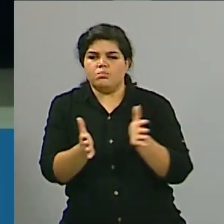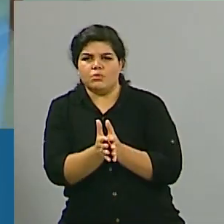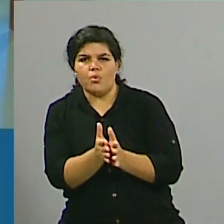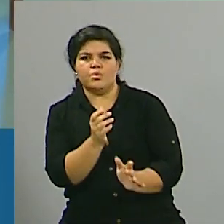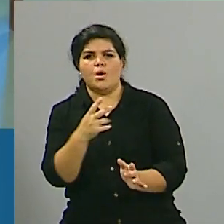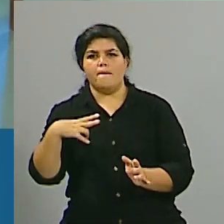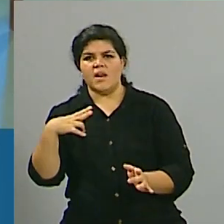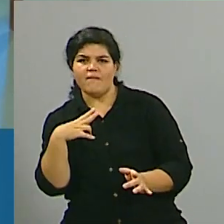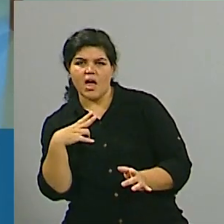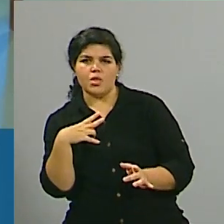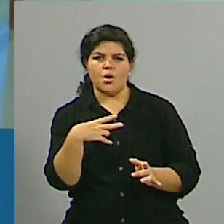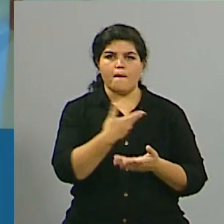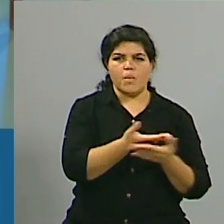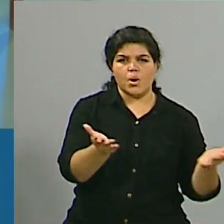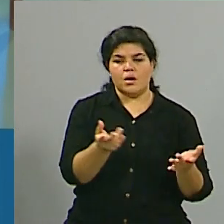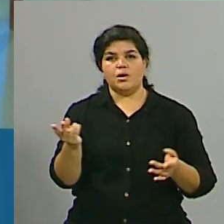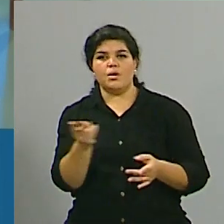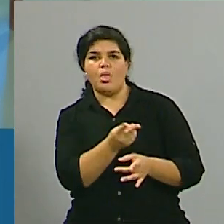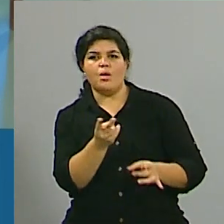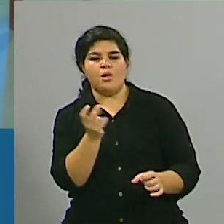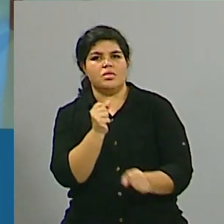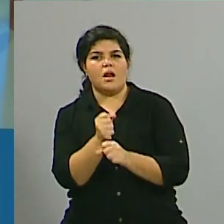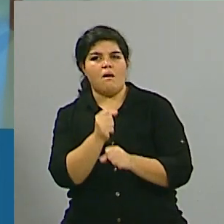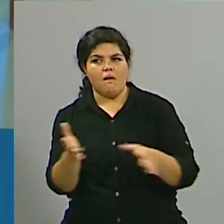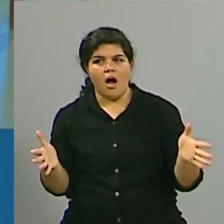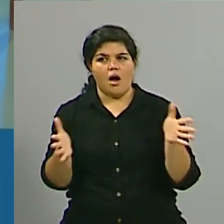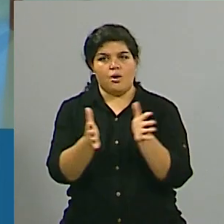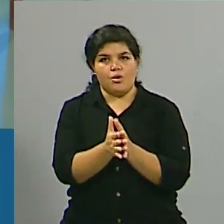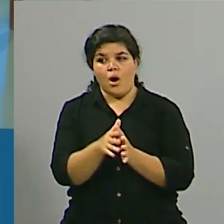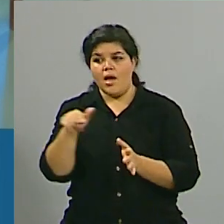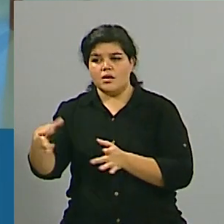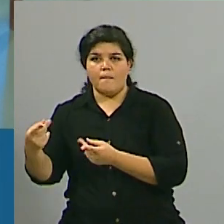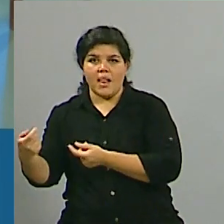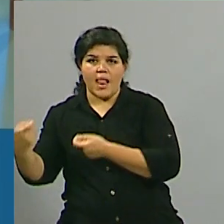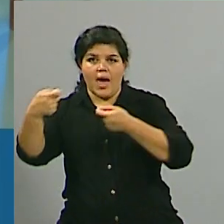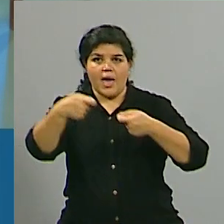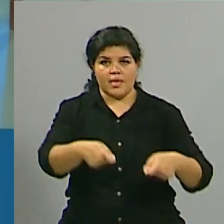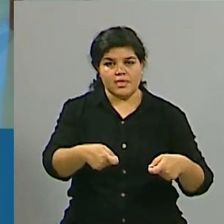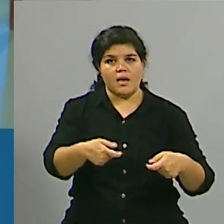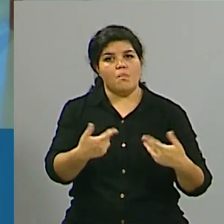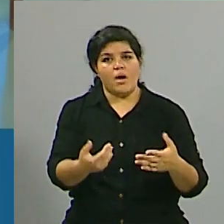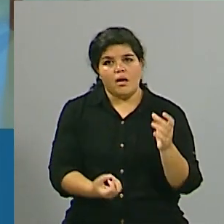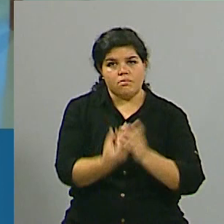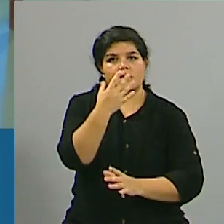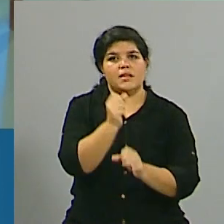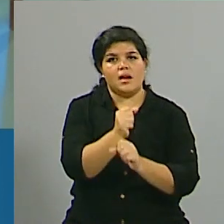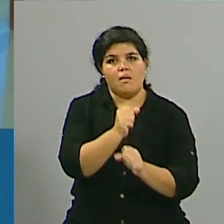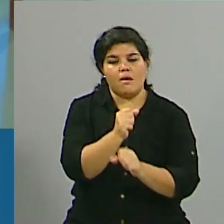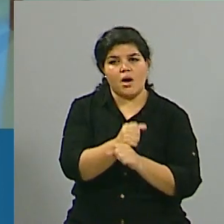así nosotros recaudar fondos a través de los tributos por parte del privado y mejorar las condiciones del empleado